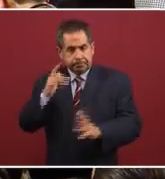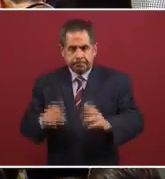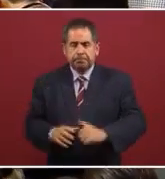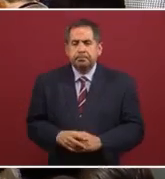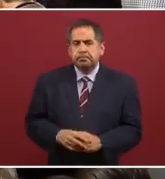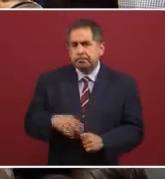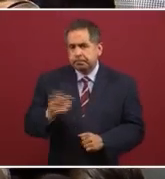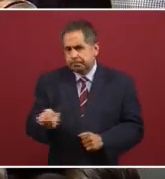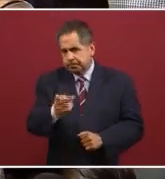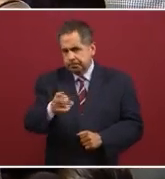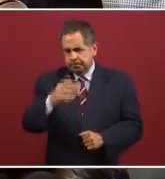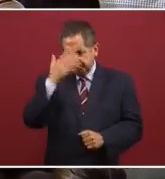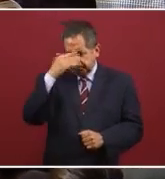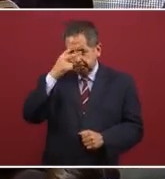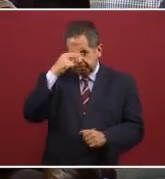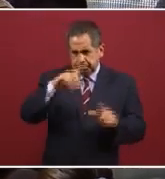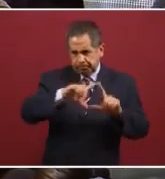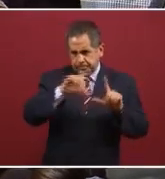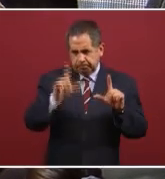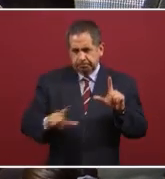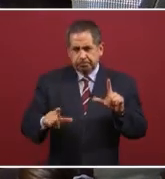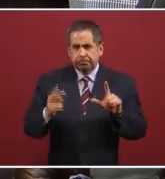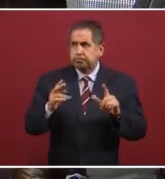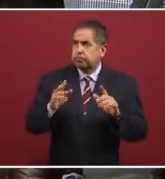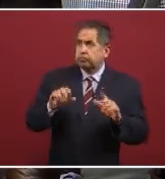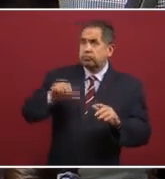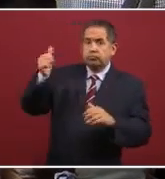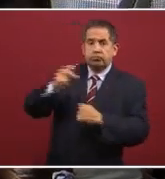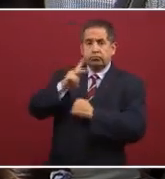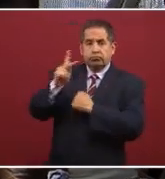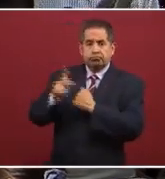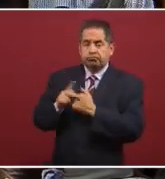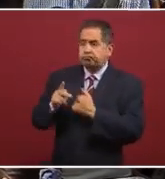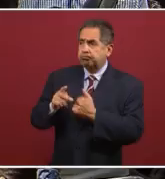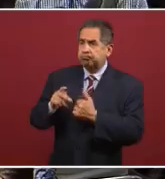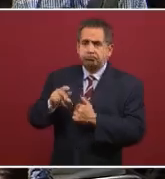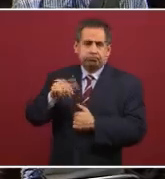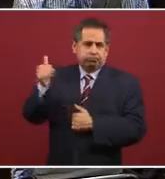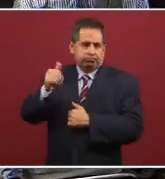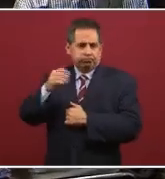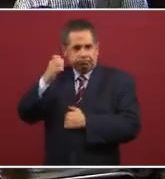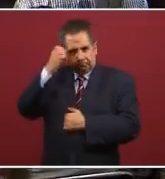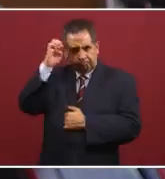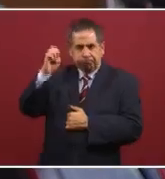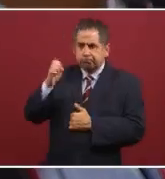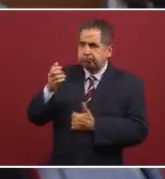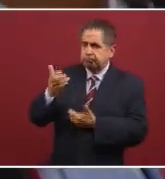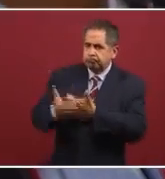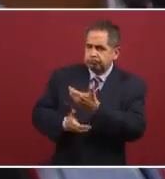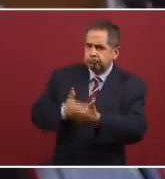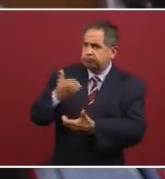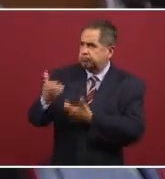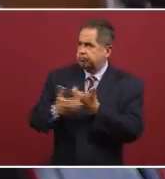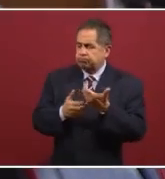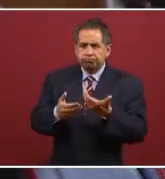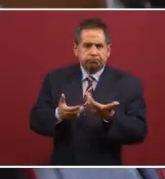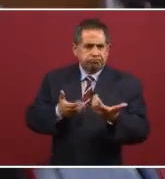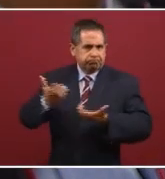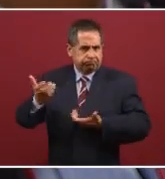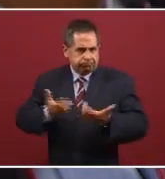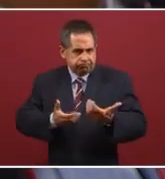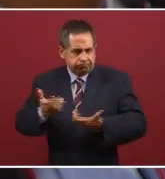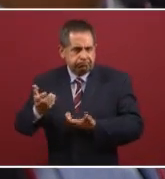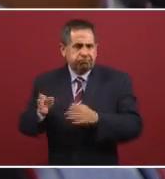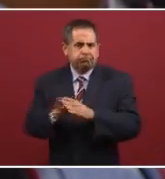México necesita abrir sus mercados al exterior para que llegue la inversión extranjera y se generen fuentes de empleo